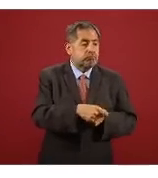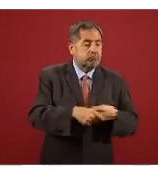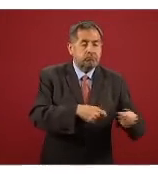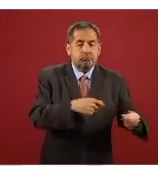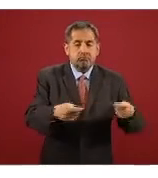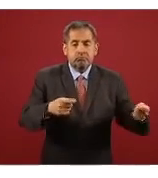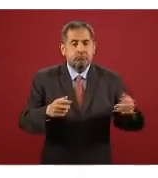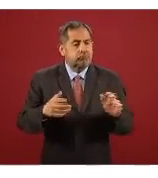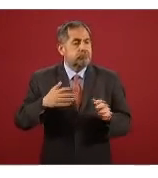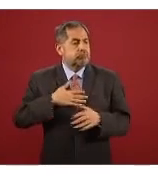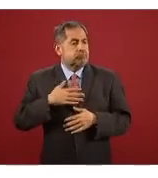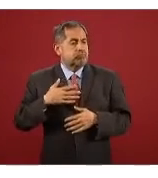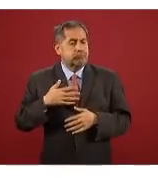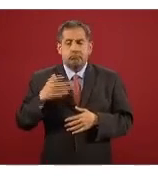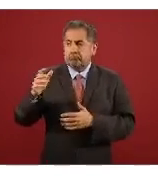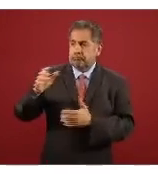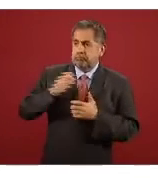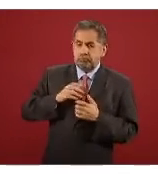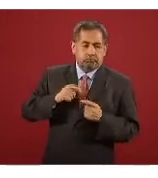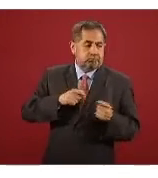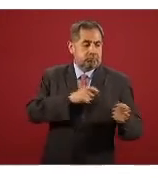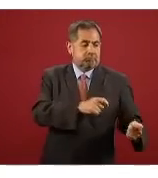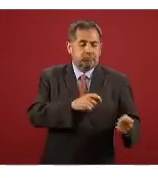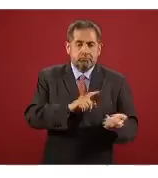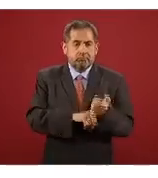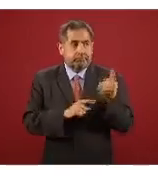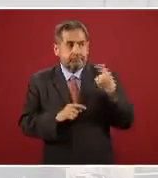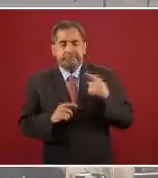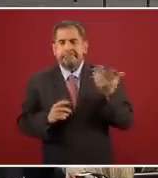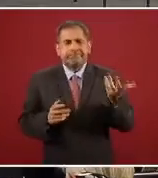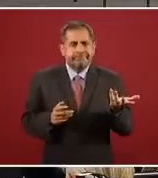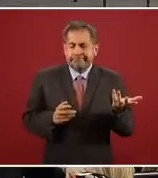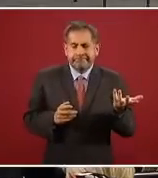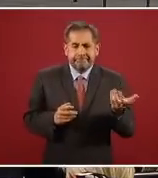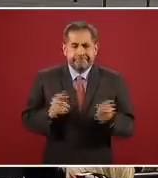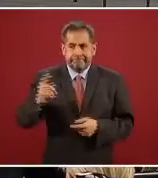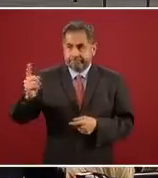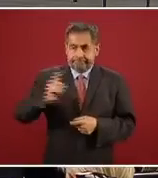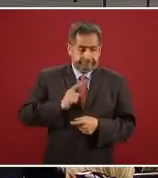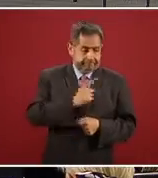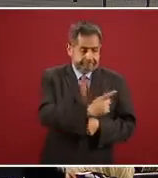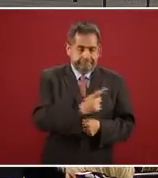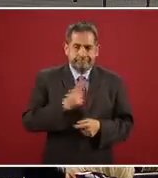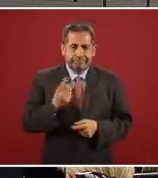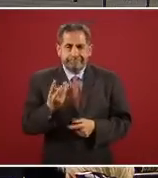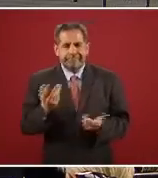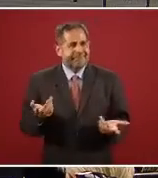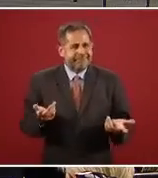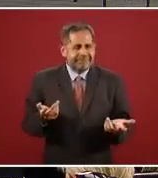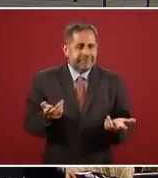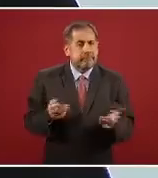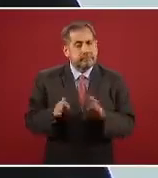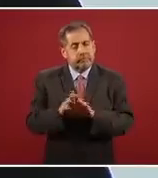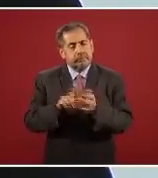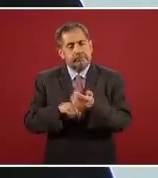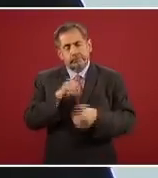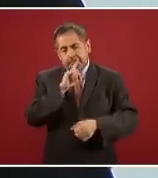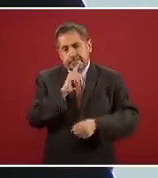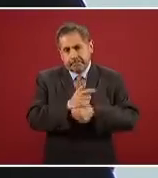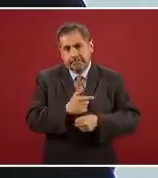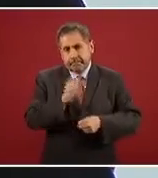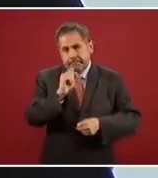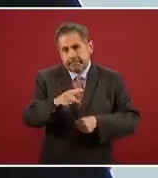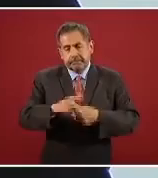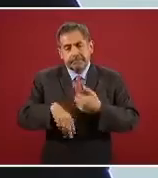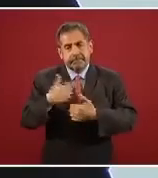a nombre de terceros o por instrucción de terceros, y por supuesto facultades proactivas de la Unidad de Inteligencia Financiera para poder generar